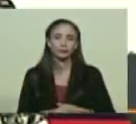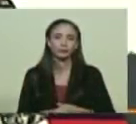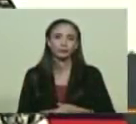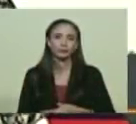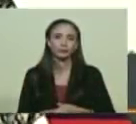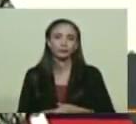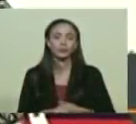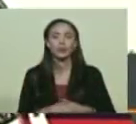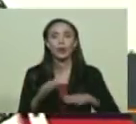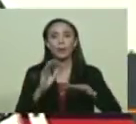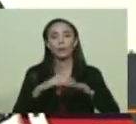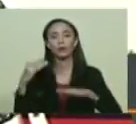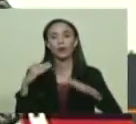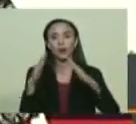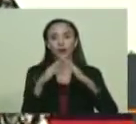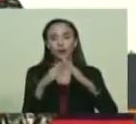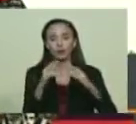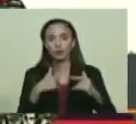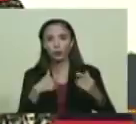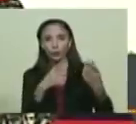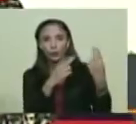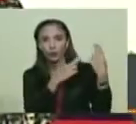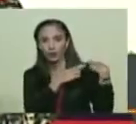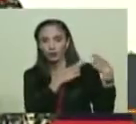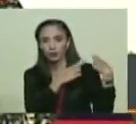Porque en la casa mando yo, pues.